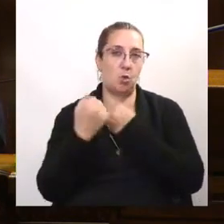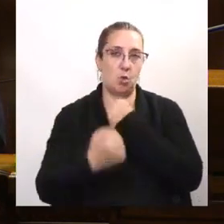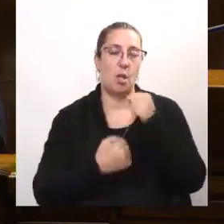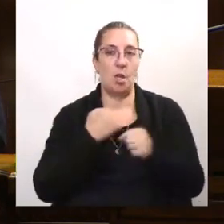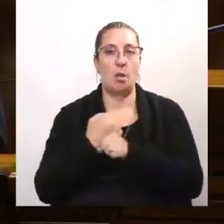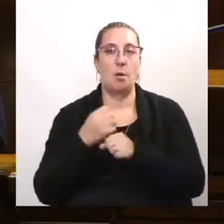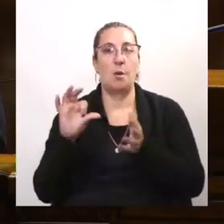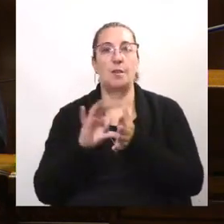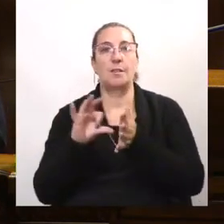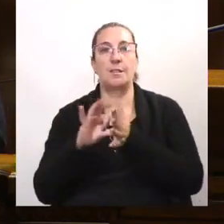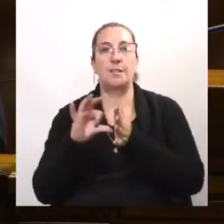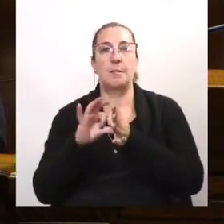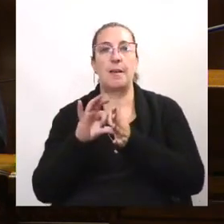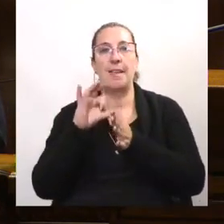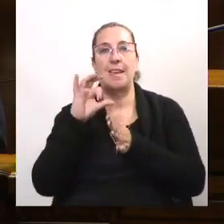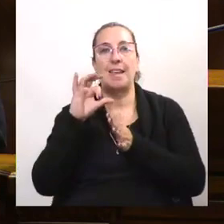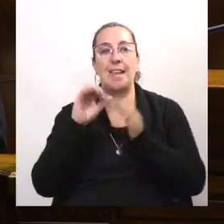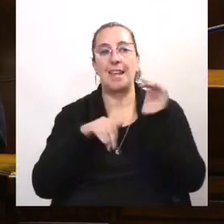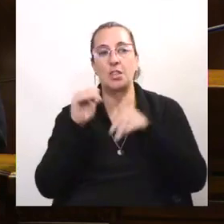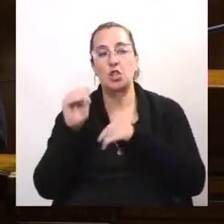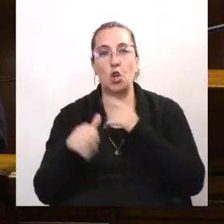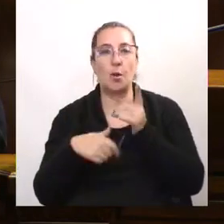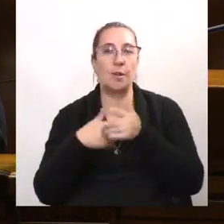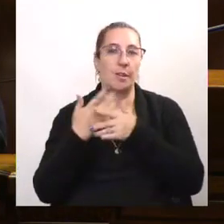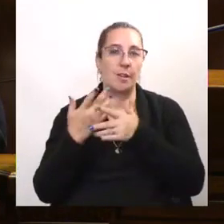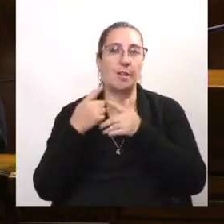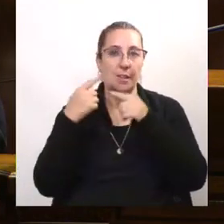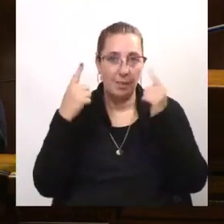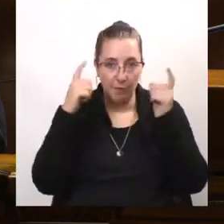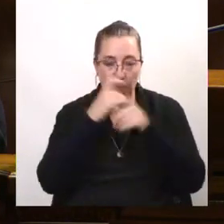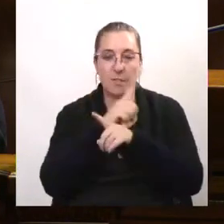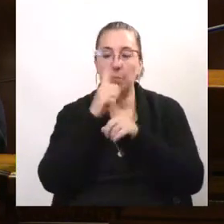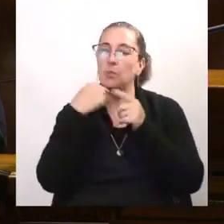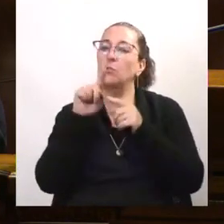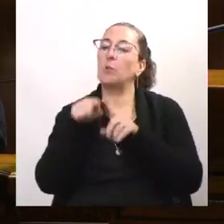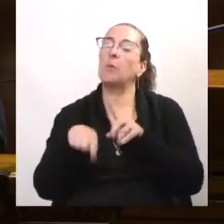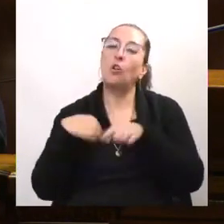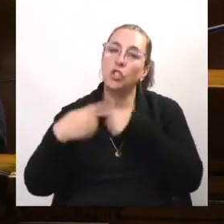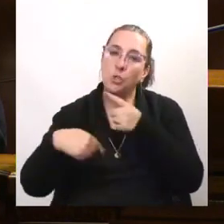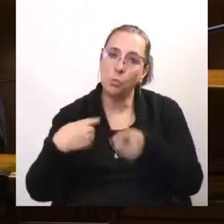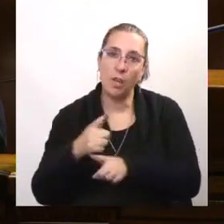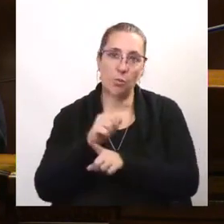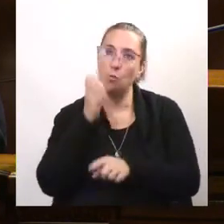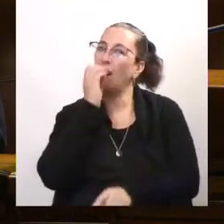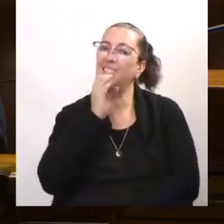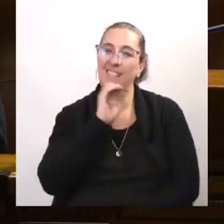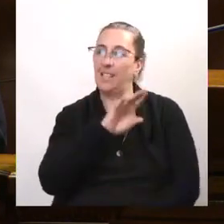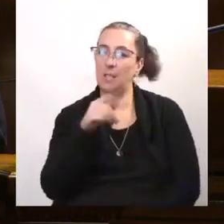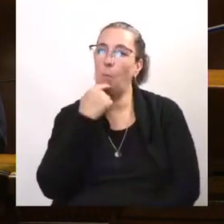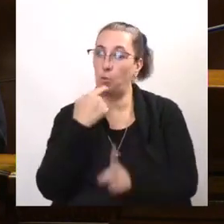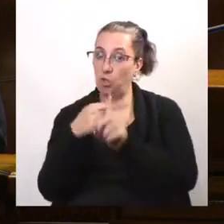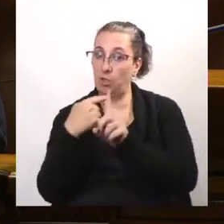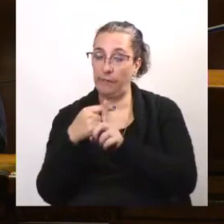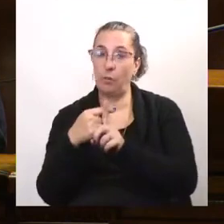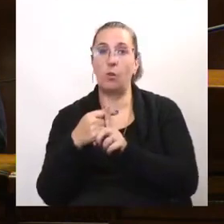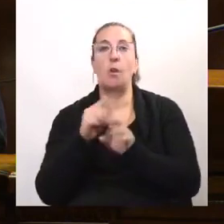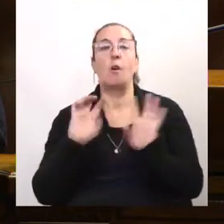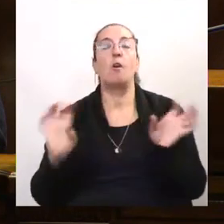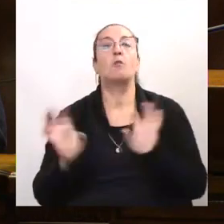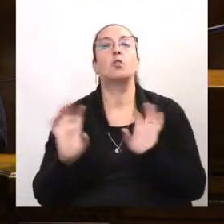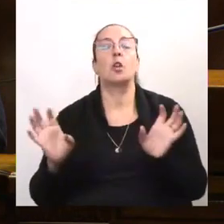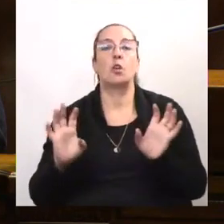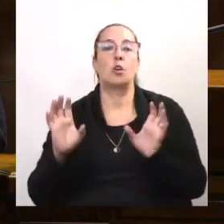difícil la renovación pero eso también asegura una continuidad, o sea, no es una crítica, es algo positivo. Los funcionarios de